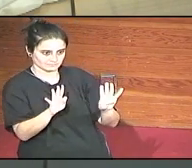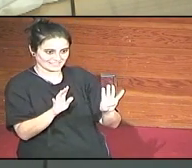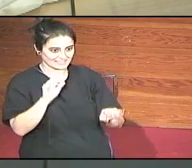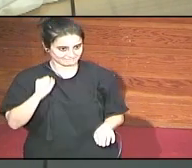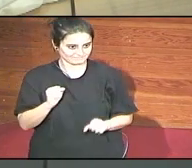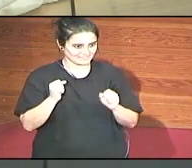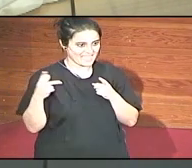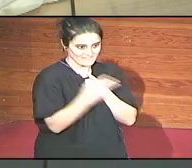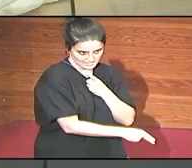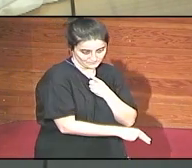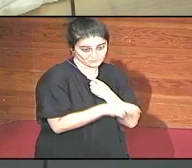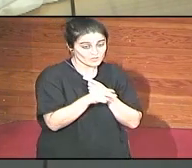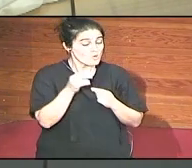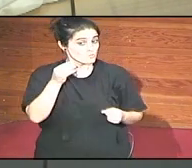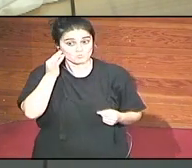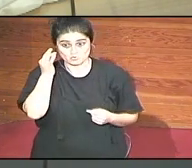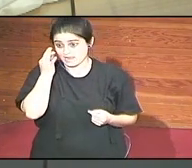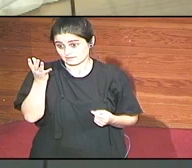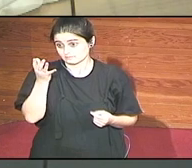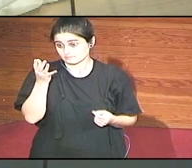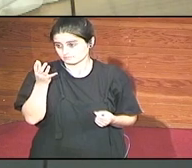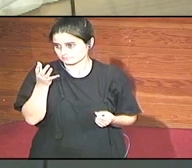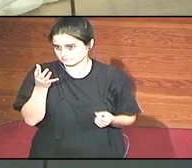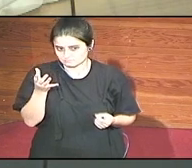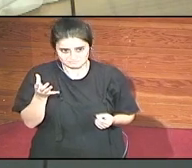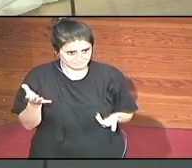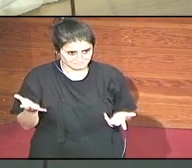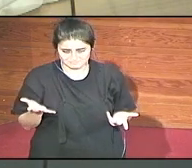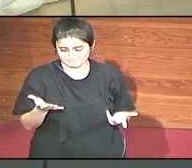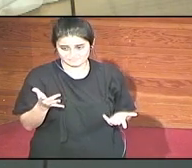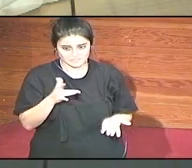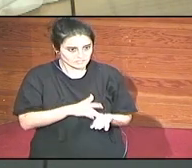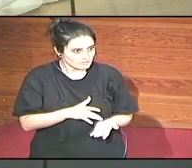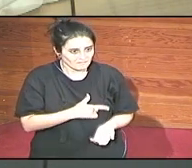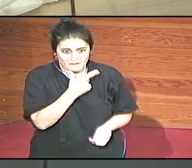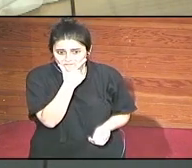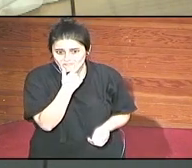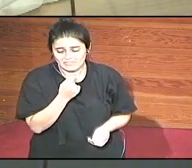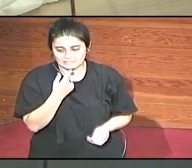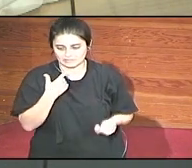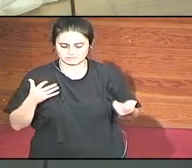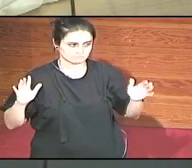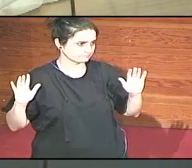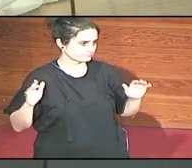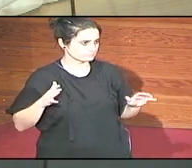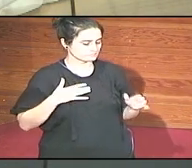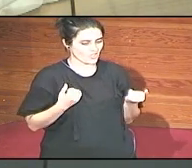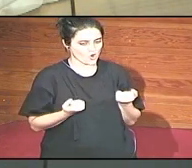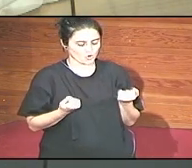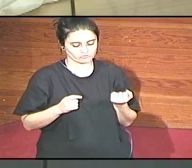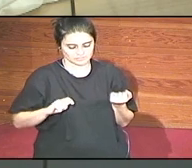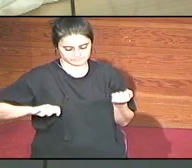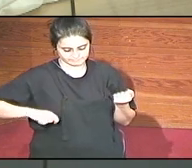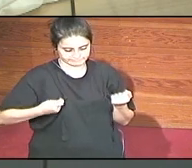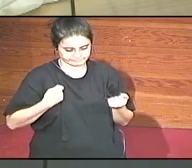o esa mujer tenía todas las todos los motivos del mundo para es decir me cojo las llaves del coche y me